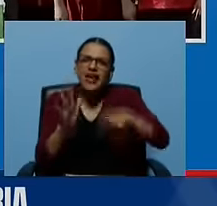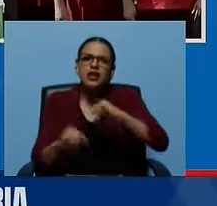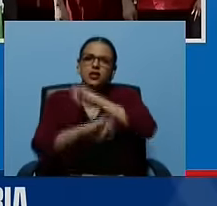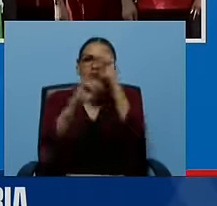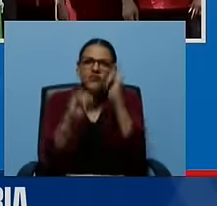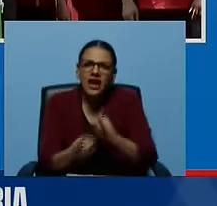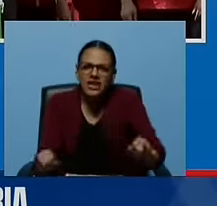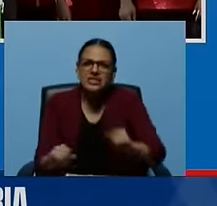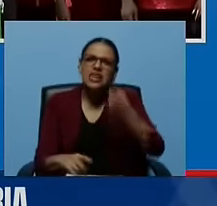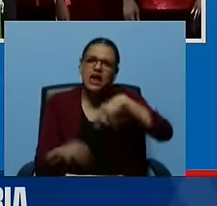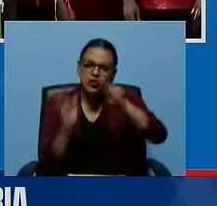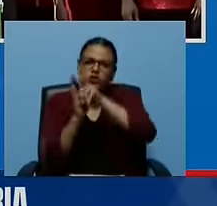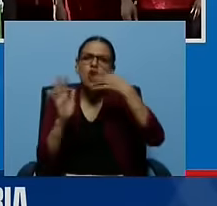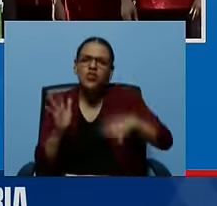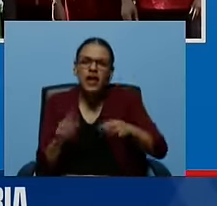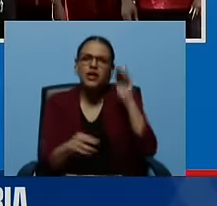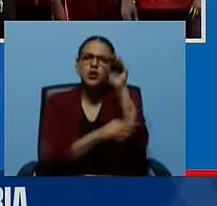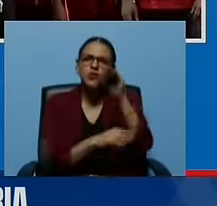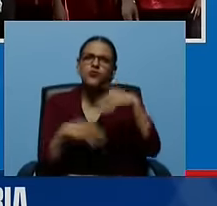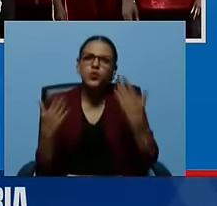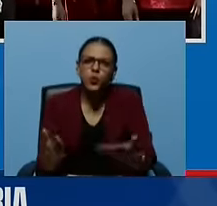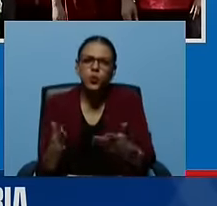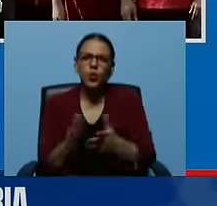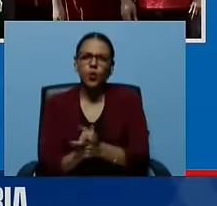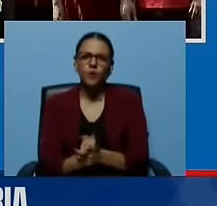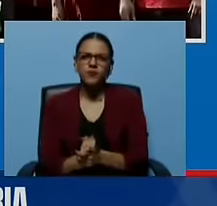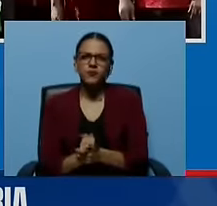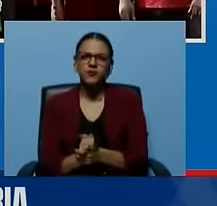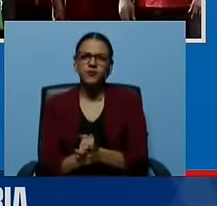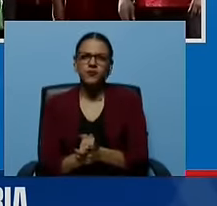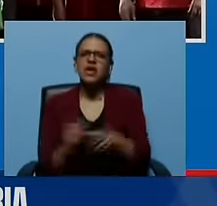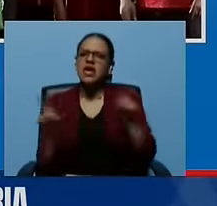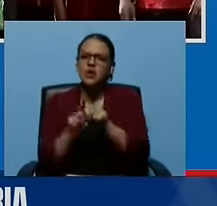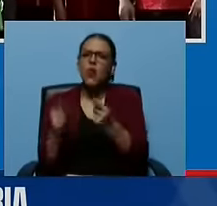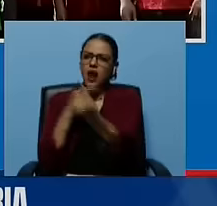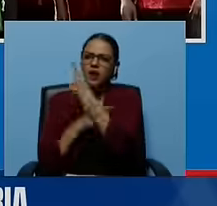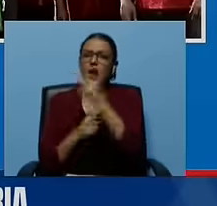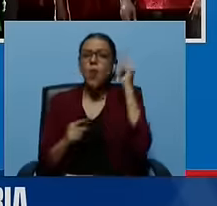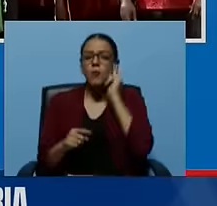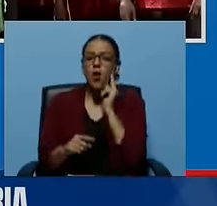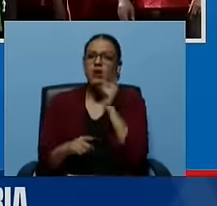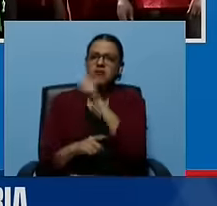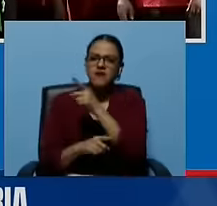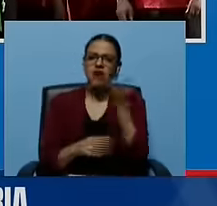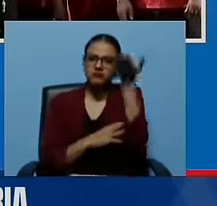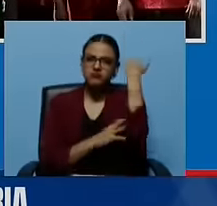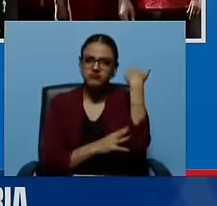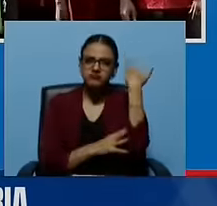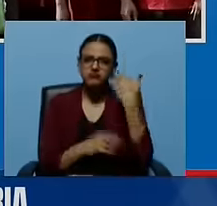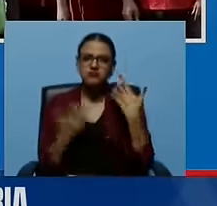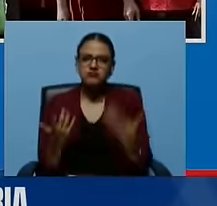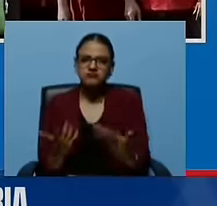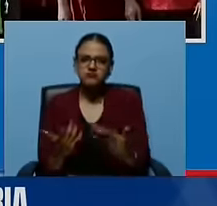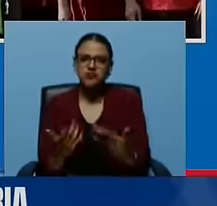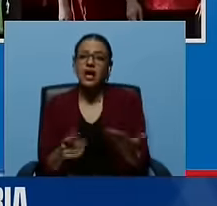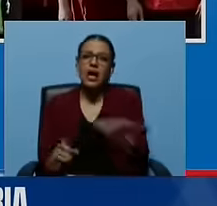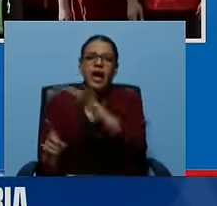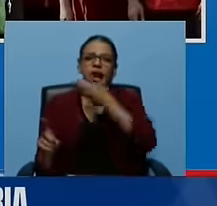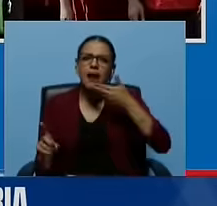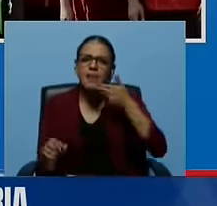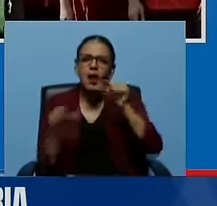felicidad, por el derecho al futuro. Como dijo Bolívar en el Orinoco, el